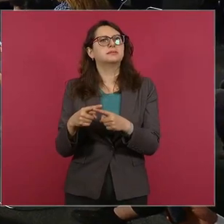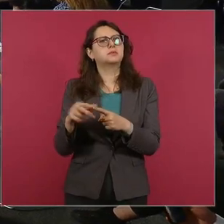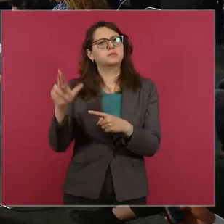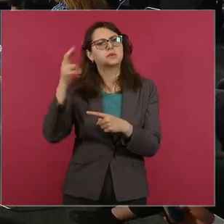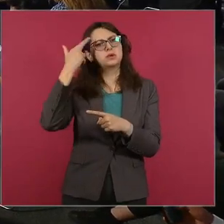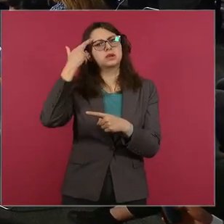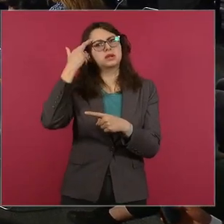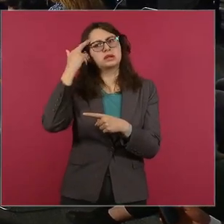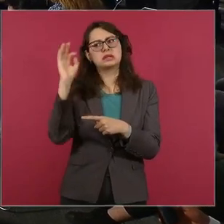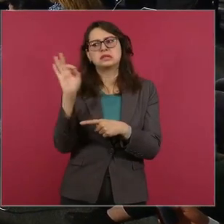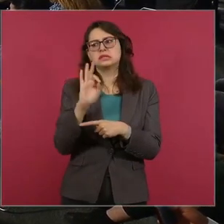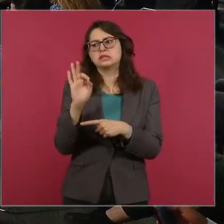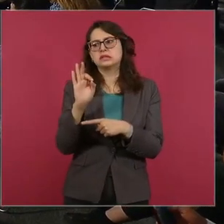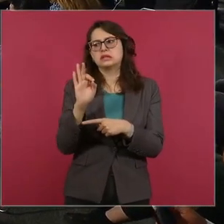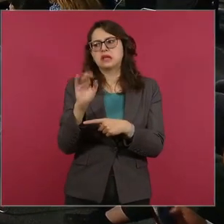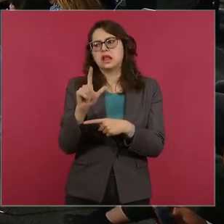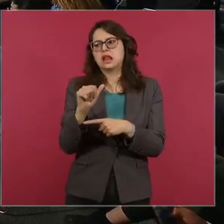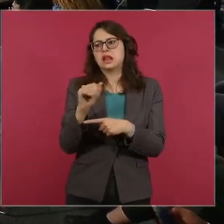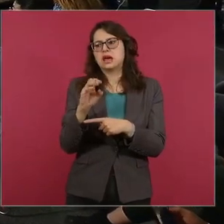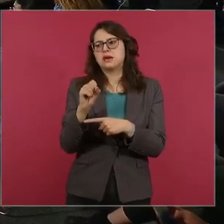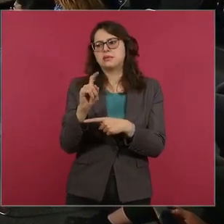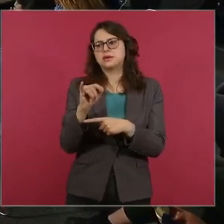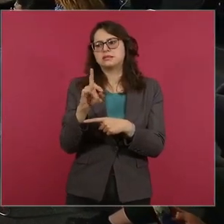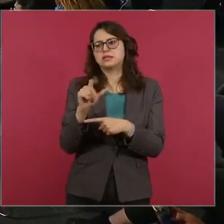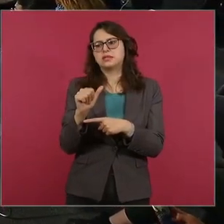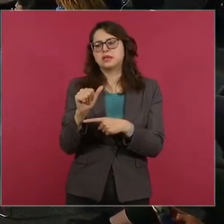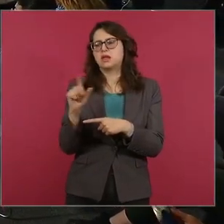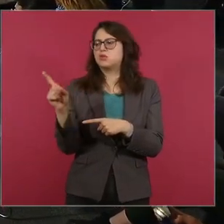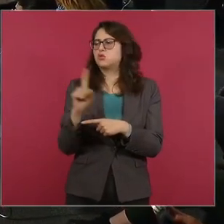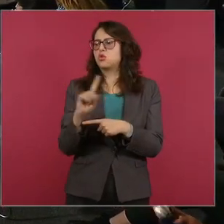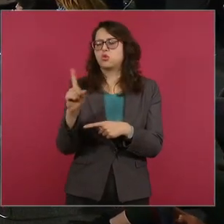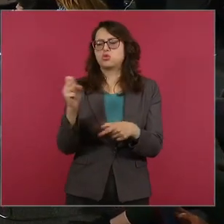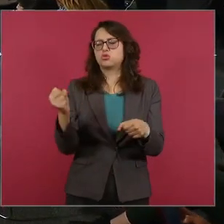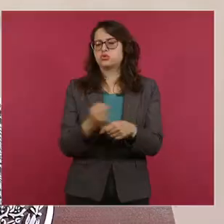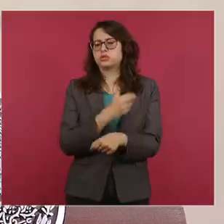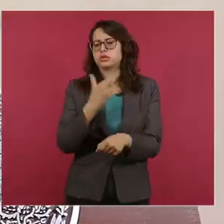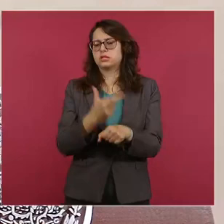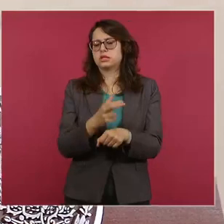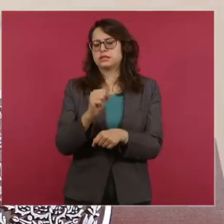la bastida era secretario de Gobernación,